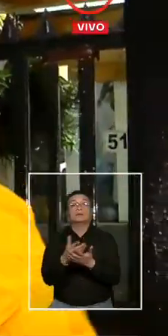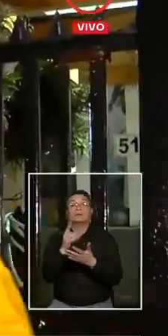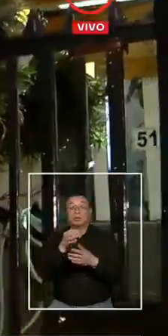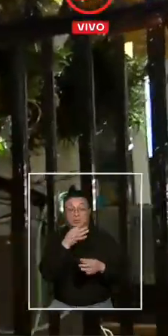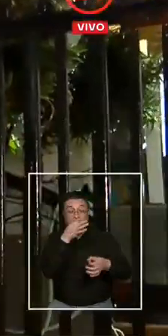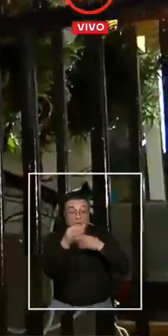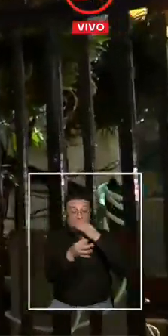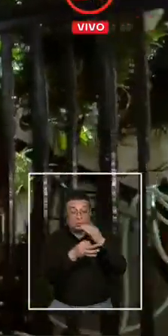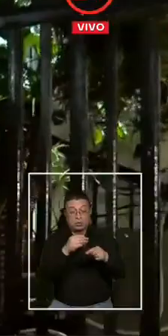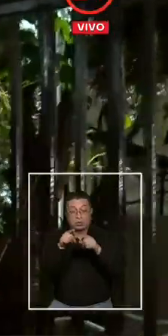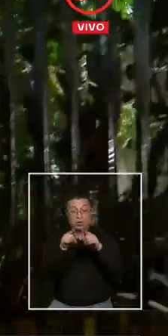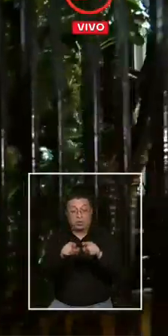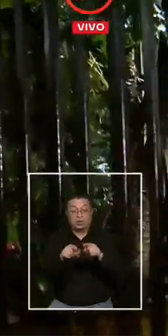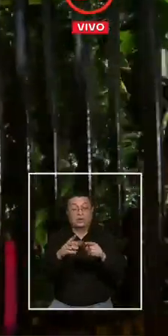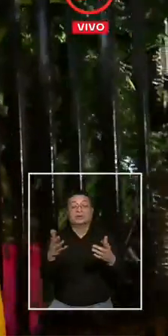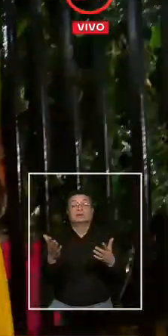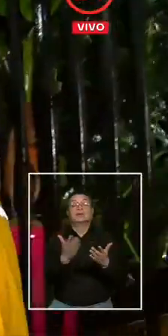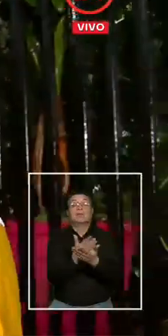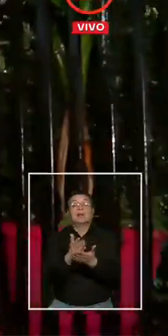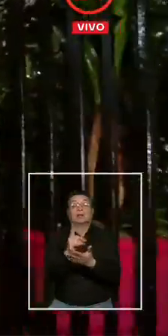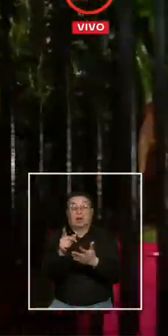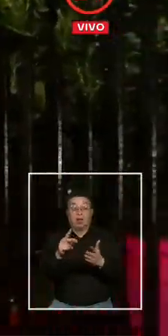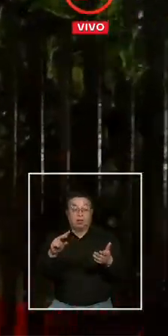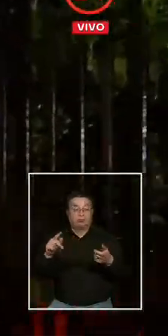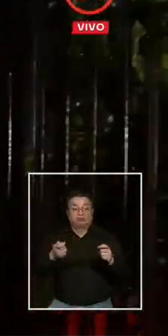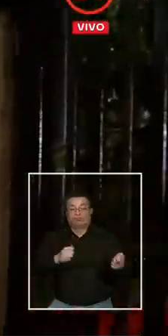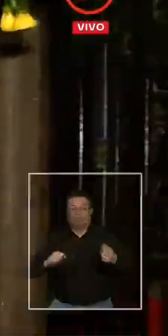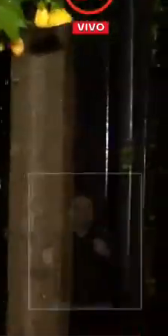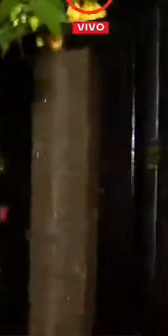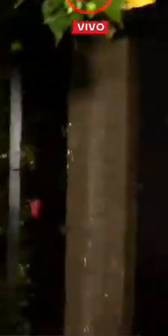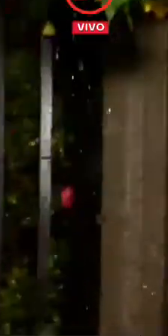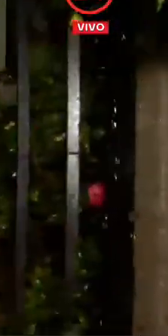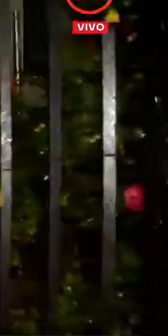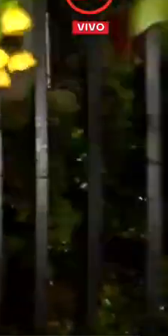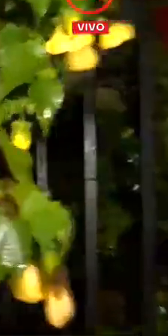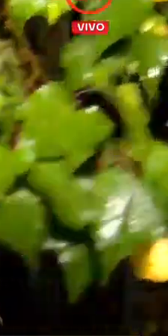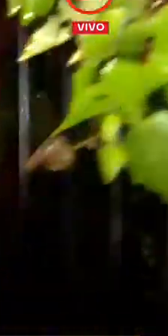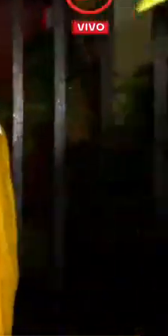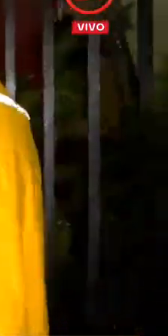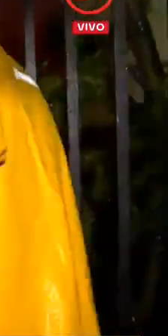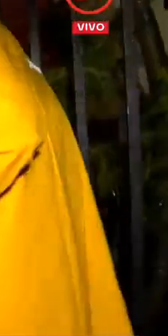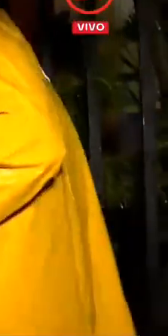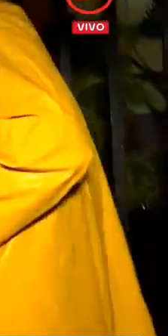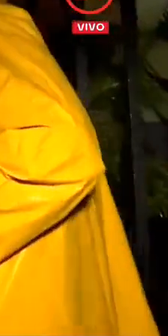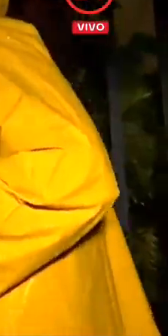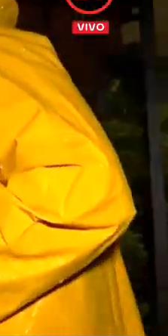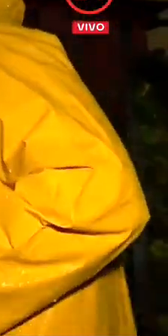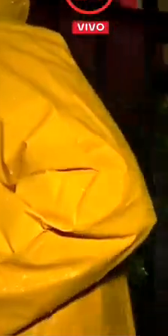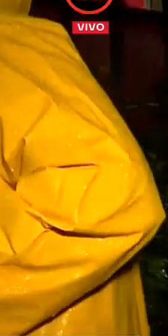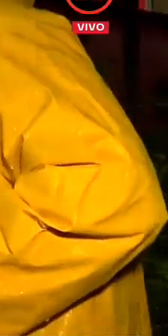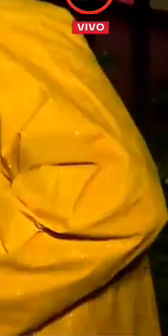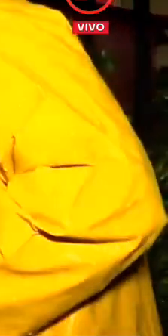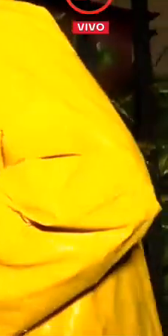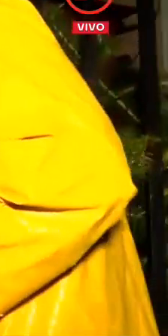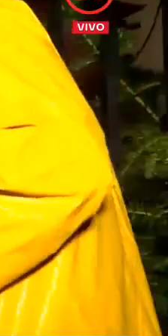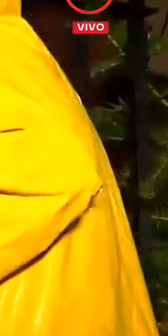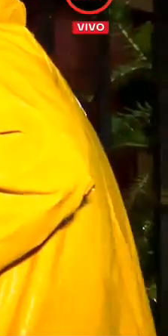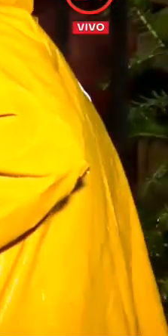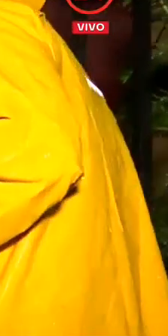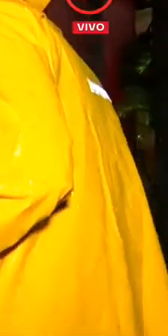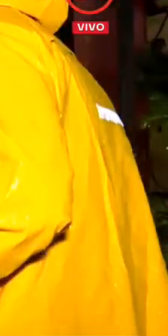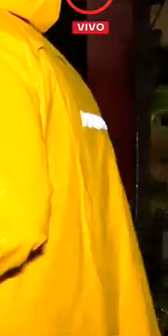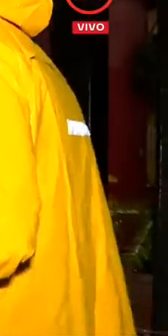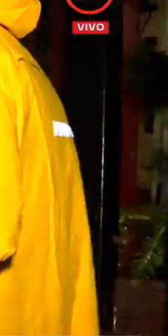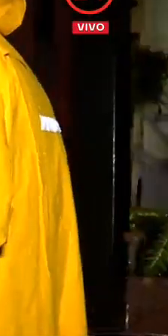De hecho, te cuento, mira, vamos a movernos para acá, porque tampoco la idea es dificultar el trabajo de carabineros. Hay muchas casas aquí que todavía no han sido evacuadas, estamos con Gonzalo Venezuela